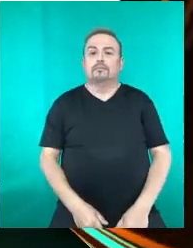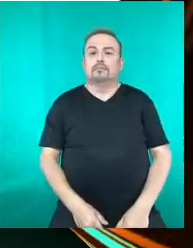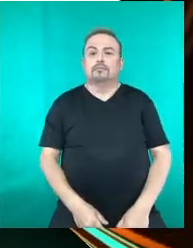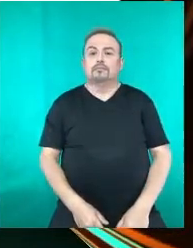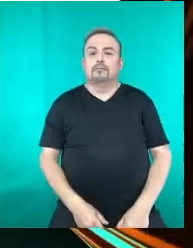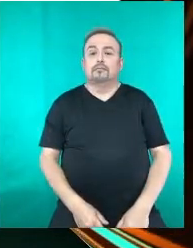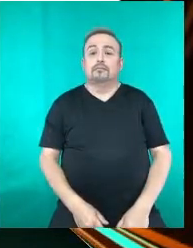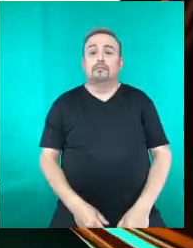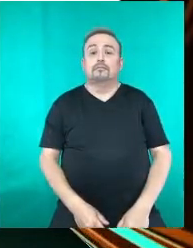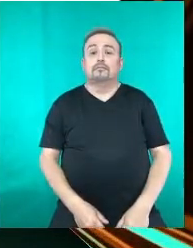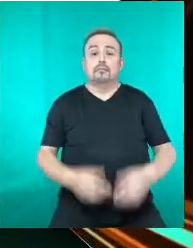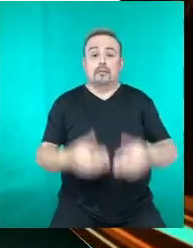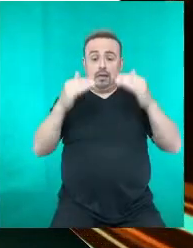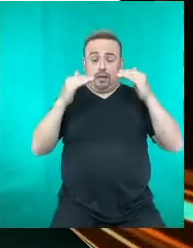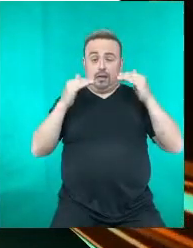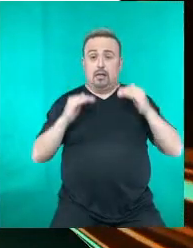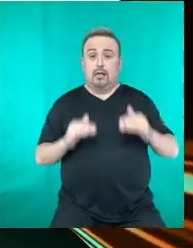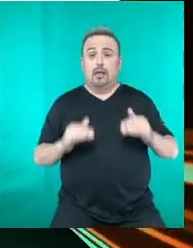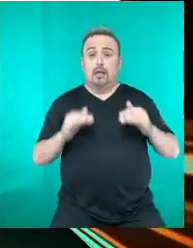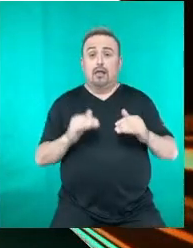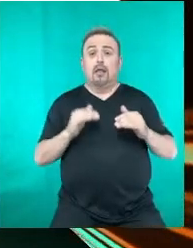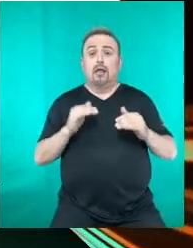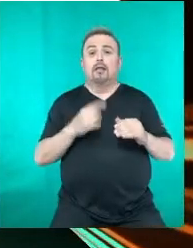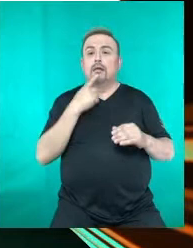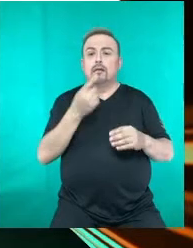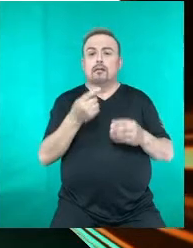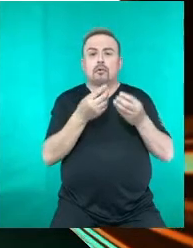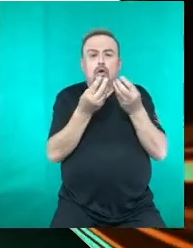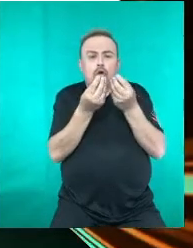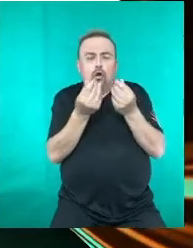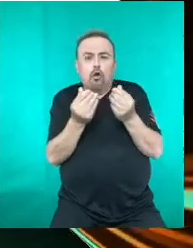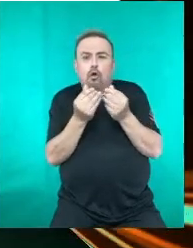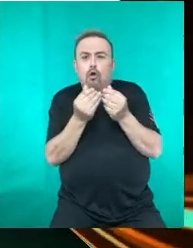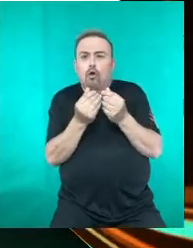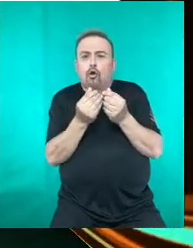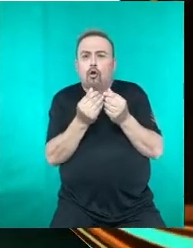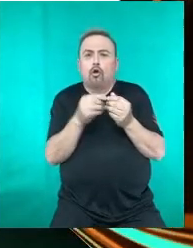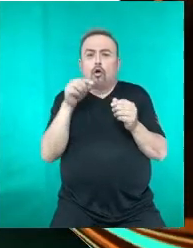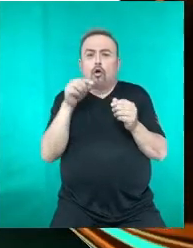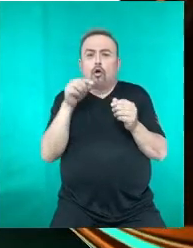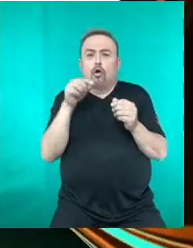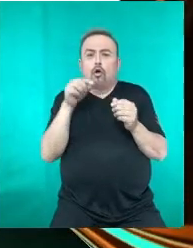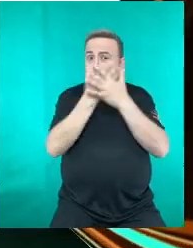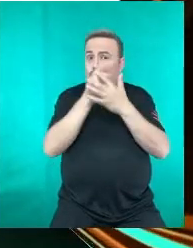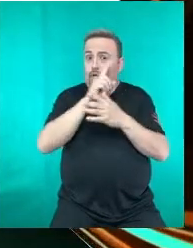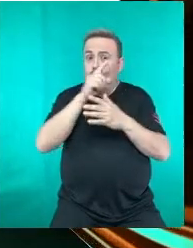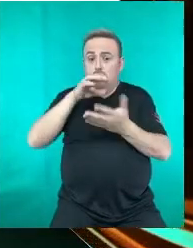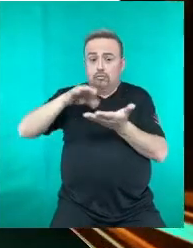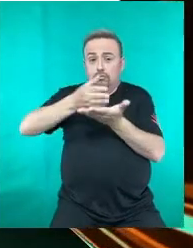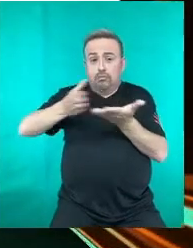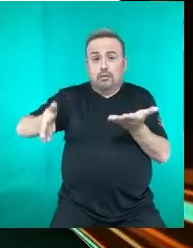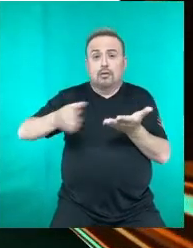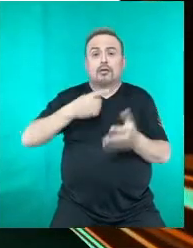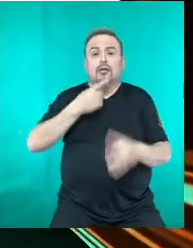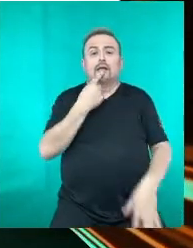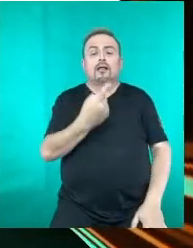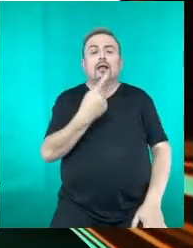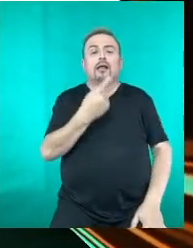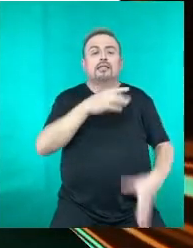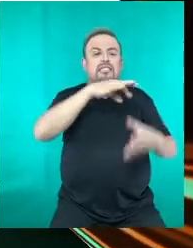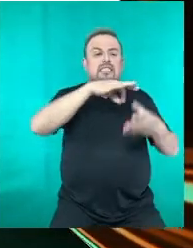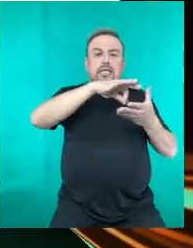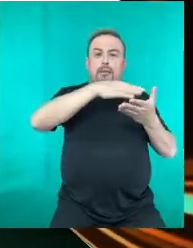Por acá abajo va a aparecer un llamado concentrado, y no se confundan con esto, aquí en desalación se le llama concentrado a la salmuera,